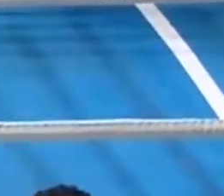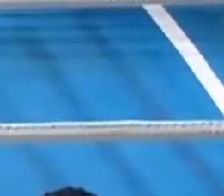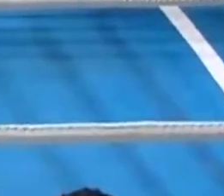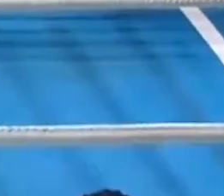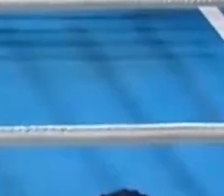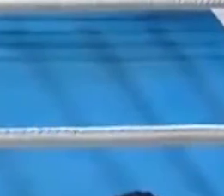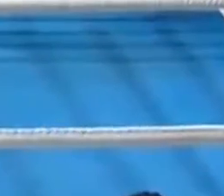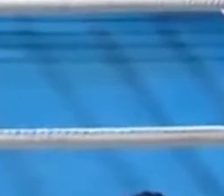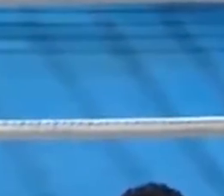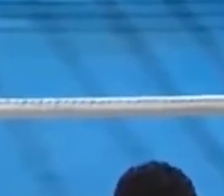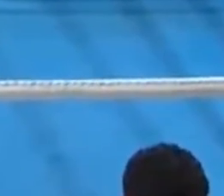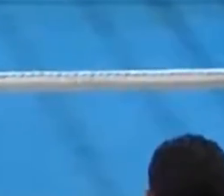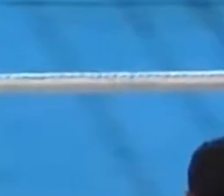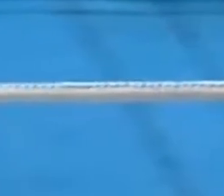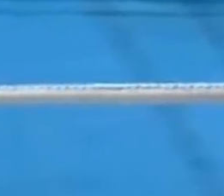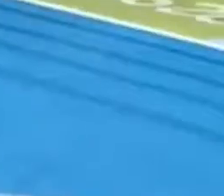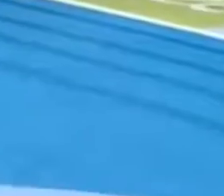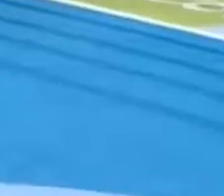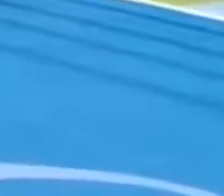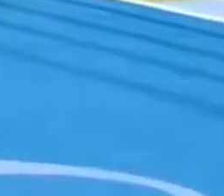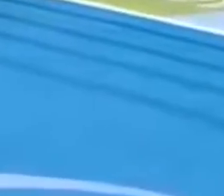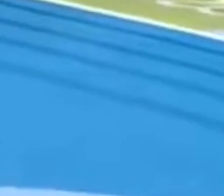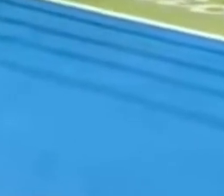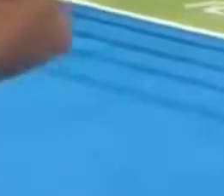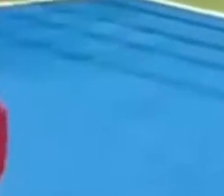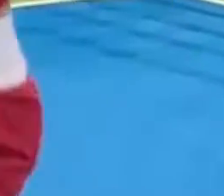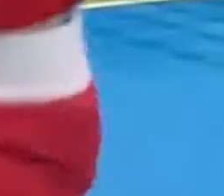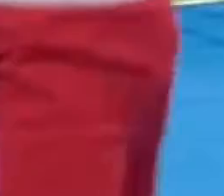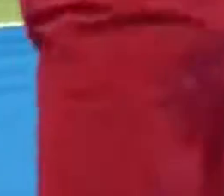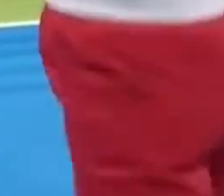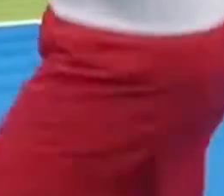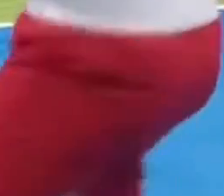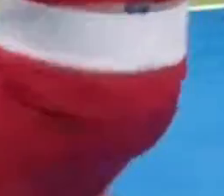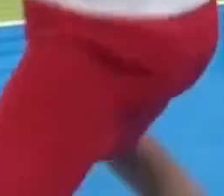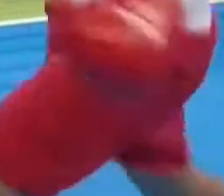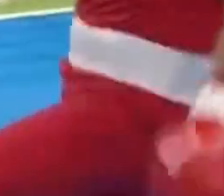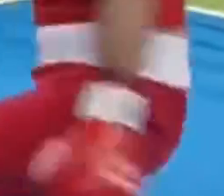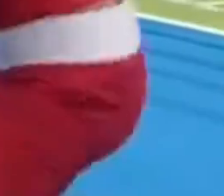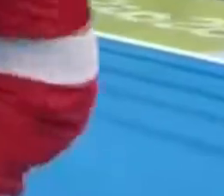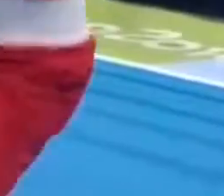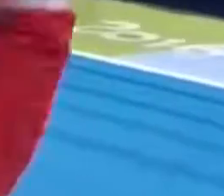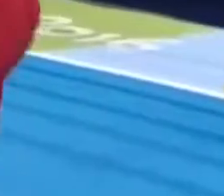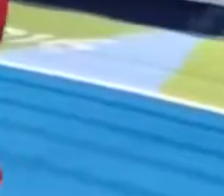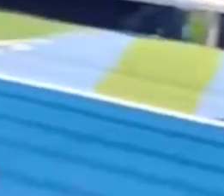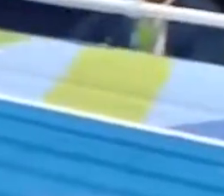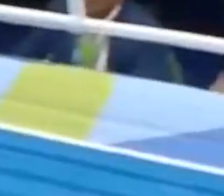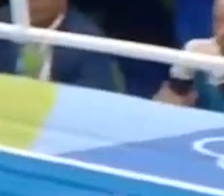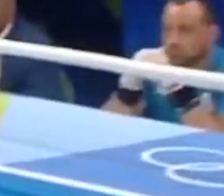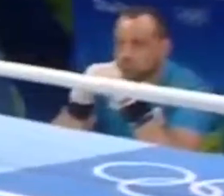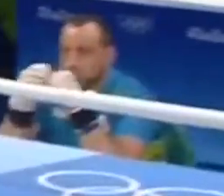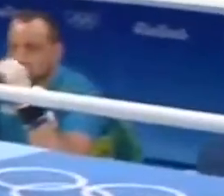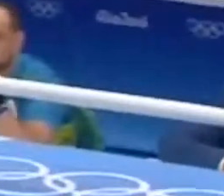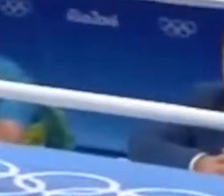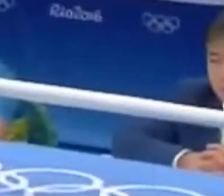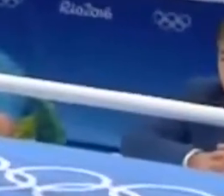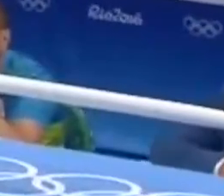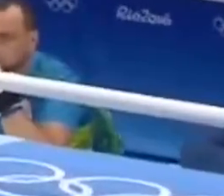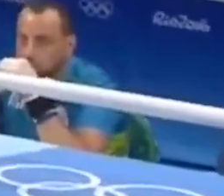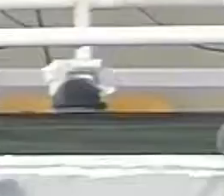mexicano, Quique, le toca contra el italiano. Él estaba peleando como si fuera Floyd Mayweather Jr., le estaba esquivando mucho los